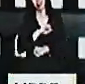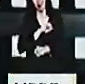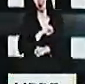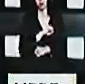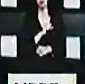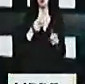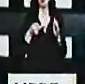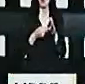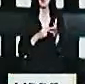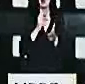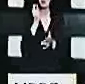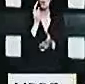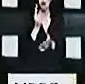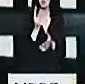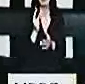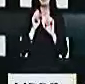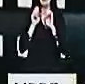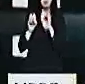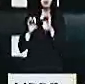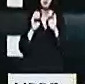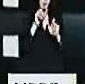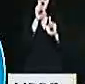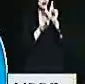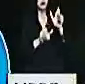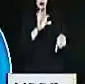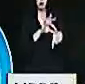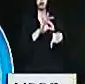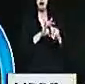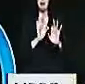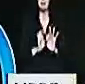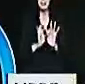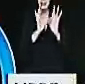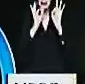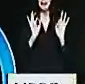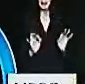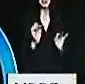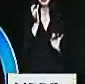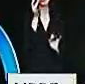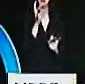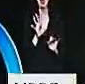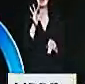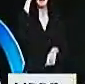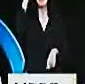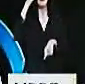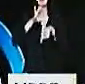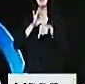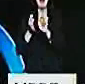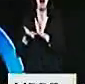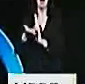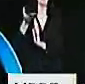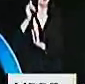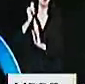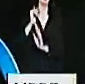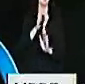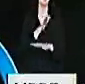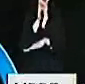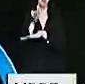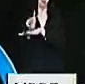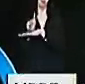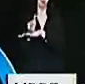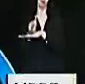en que la formación de especialistas lo estamos formando para aquellas cosas que son de alta prevalencia y baja complejidad, junto con aquellas cosas que son